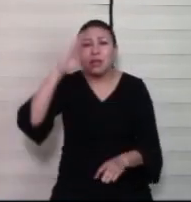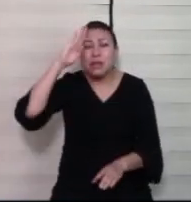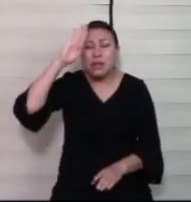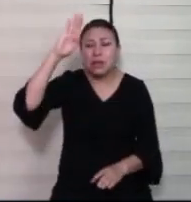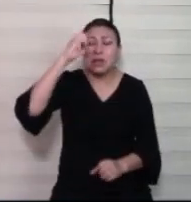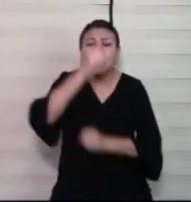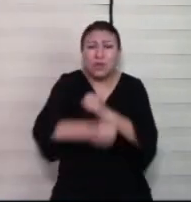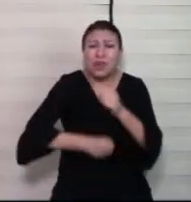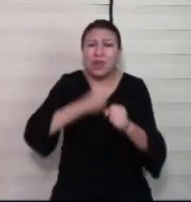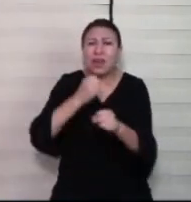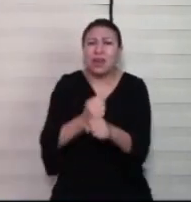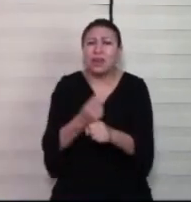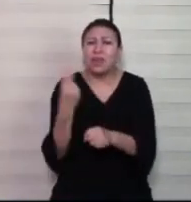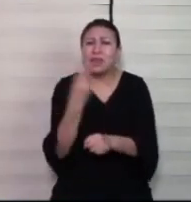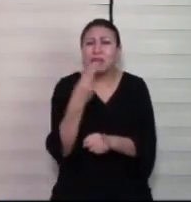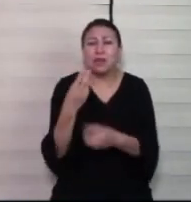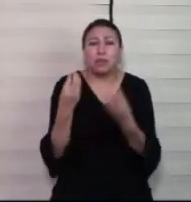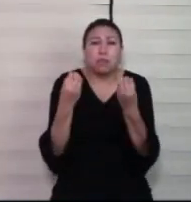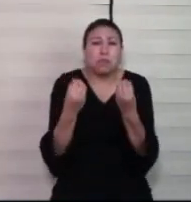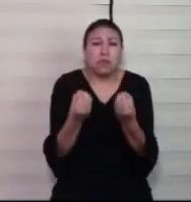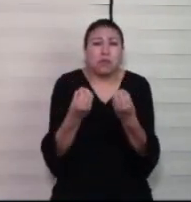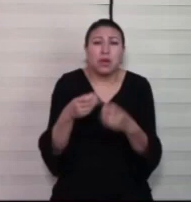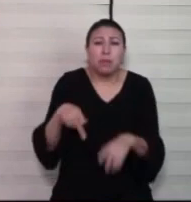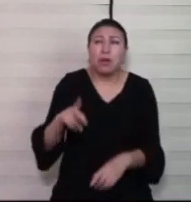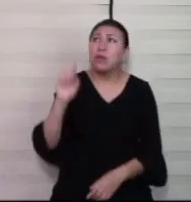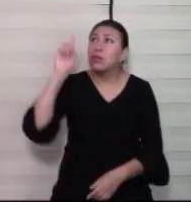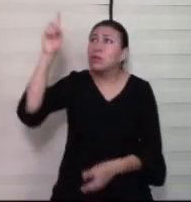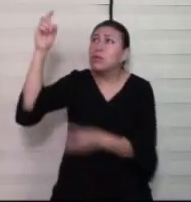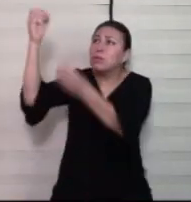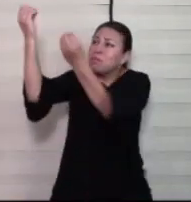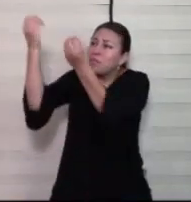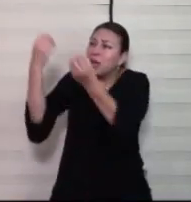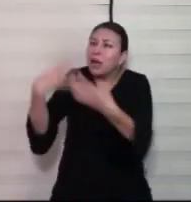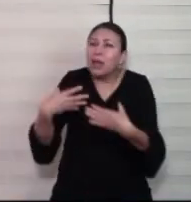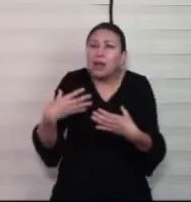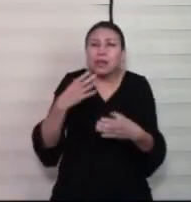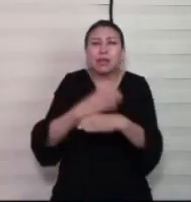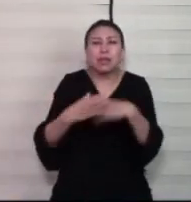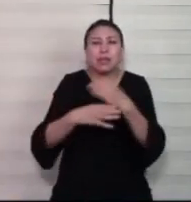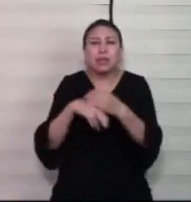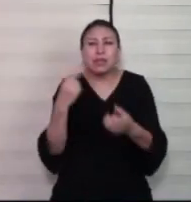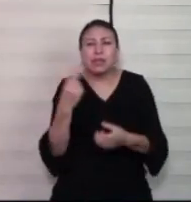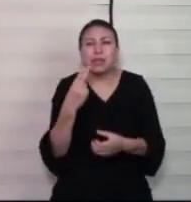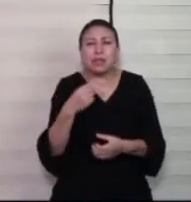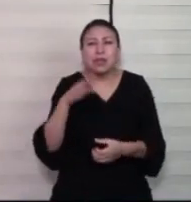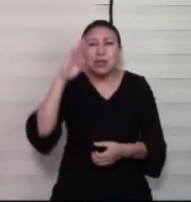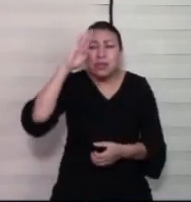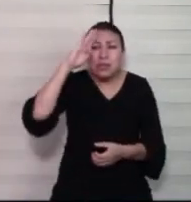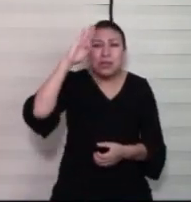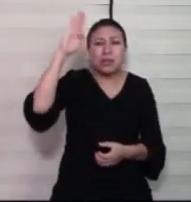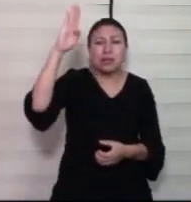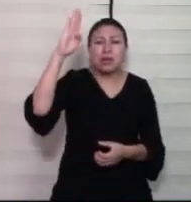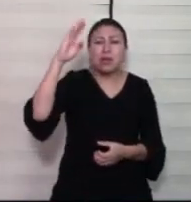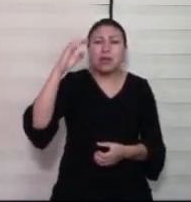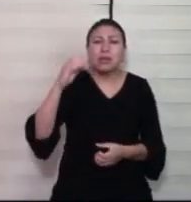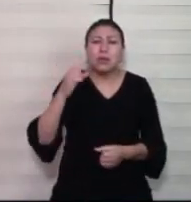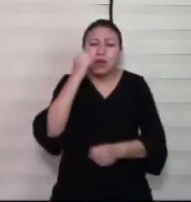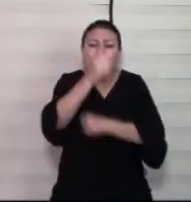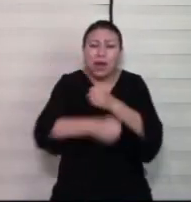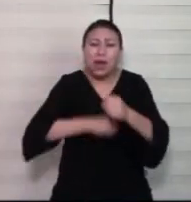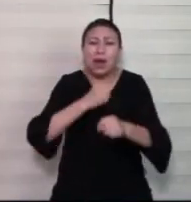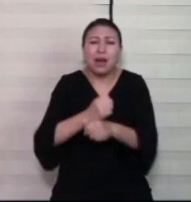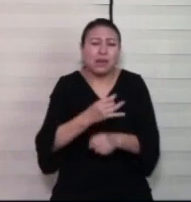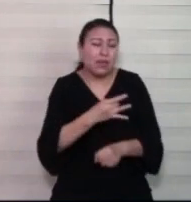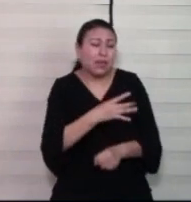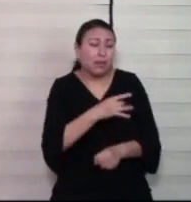necesidad, pero Tú has dado lo que necesito. Señor, es un año de miedo, pero Tú me das